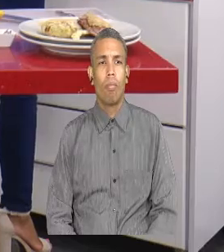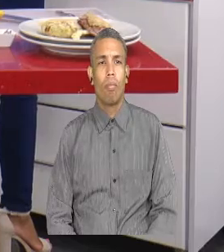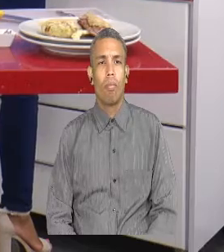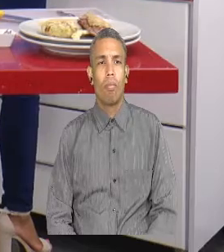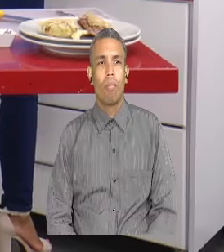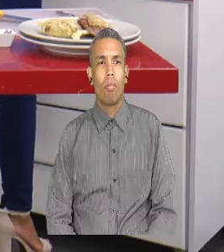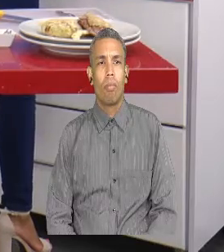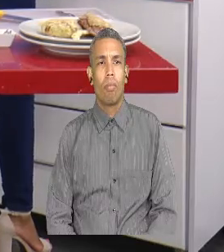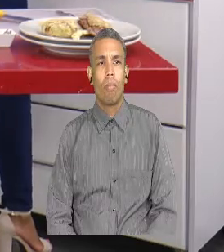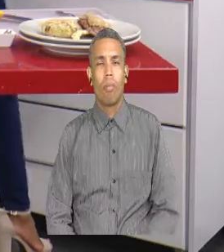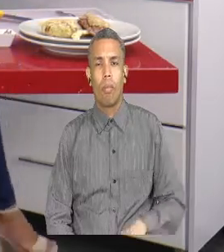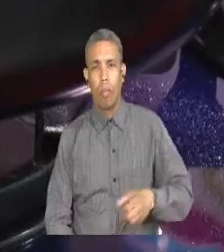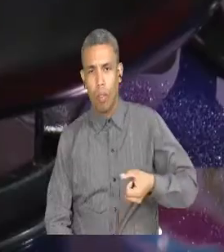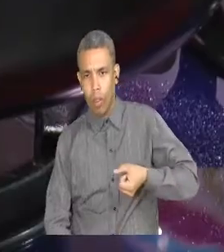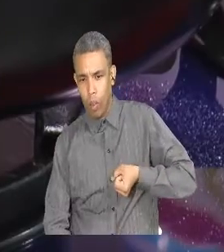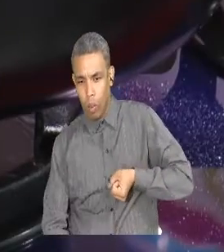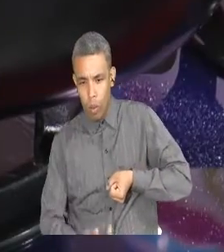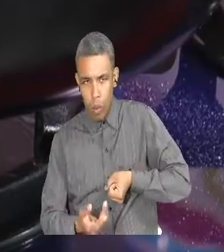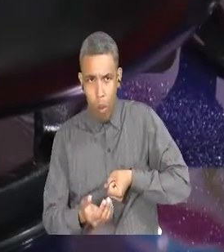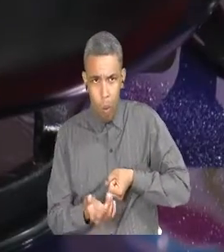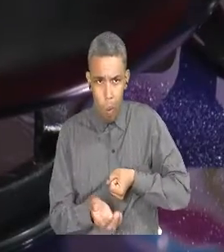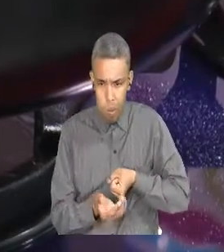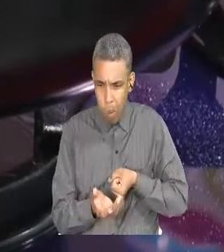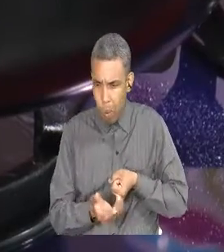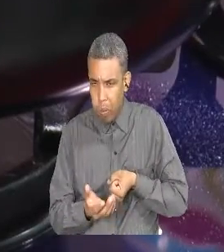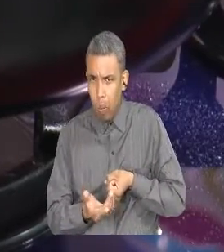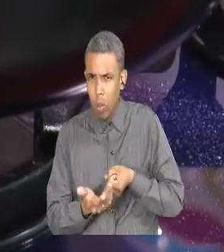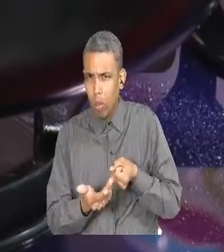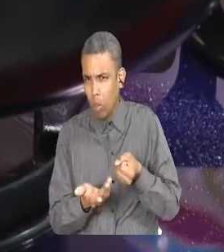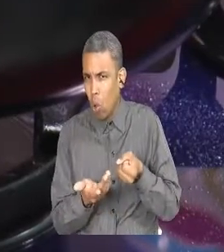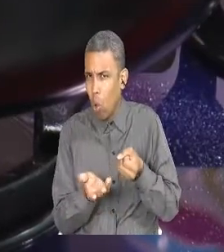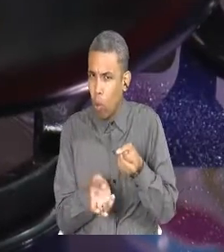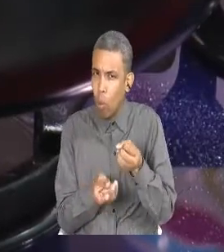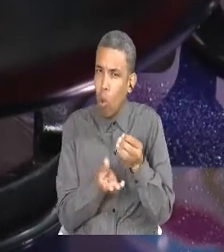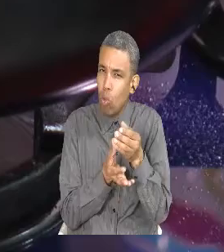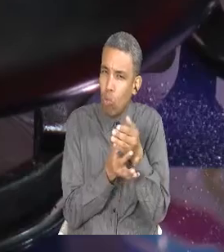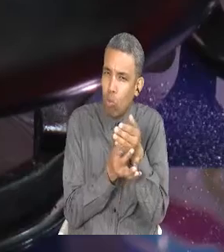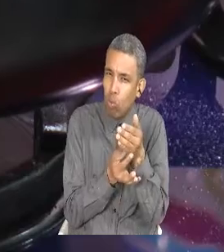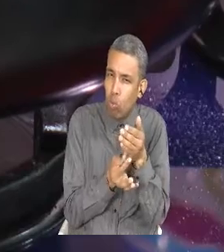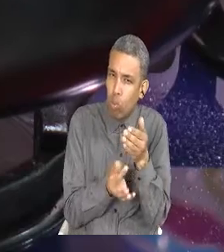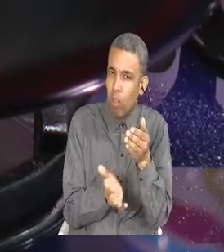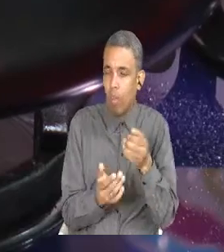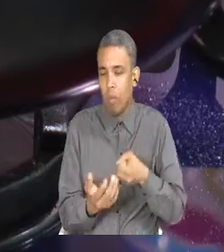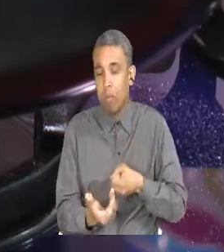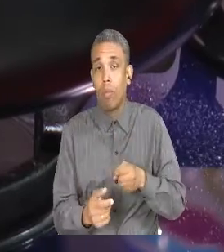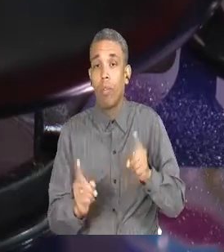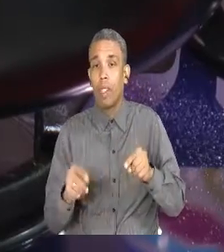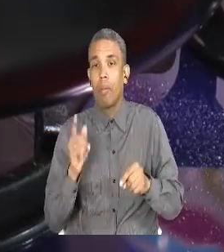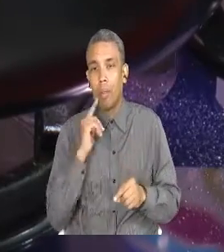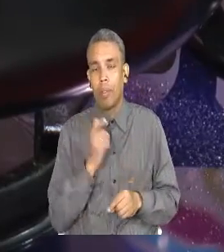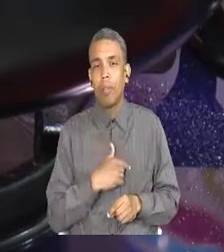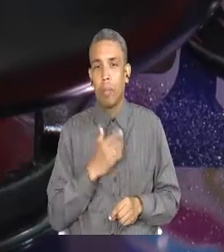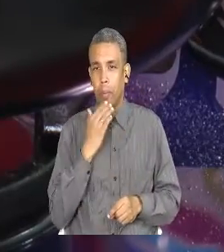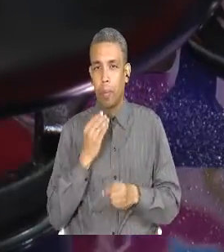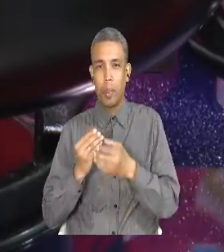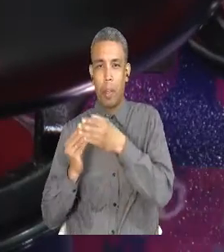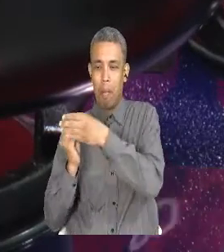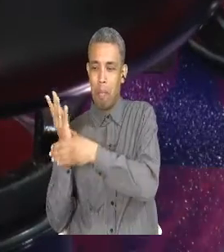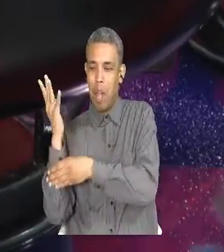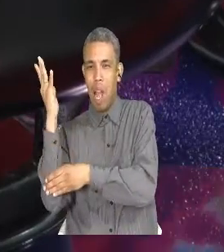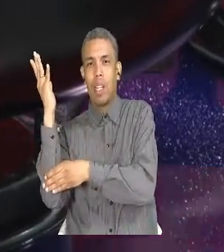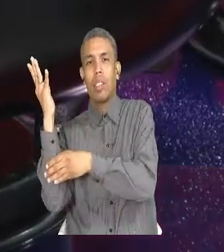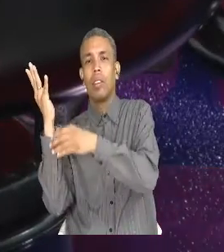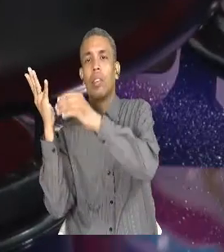a temperatura, queda untuoso, queda cremoso. Y terminamos con unas hojitas de hierbabuena. No sé si me colaboras con